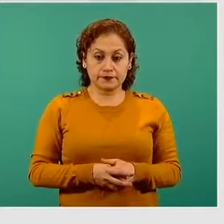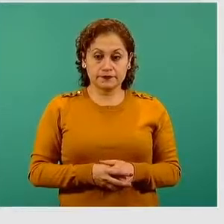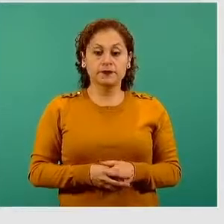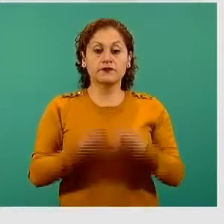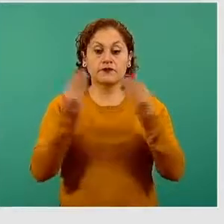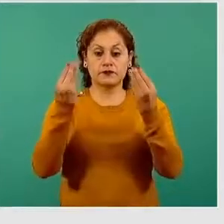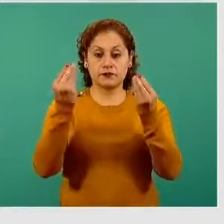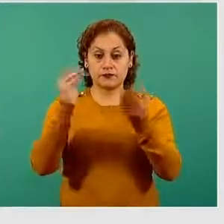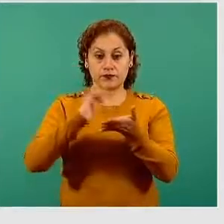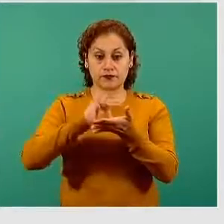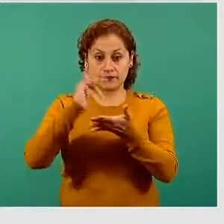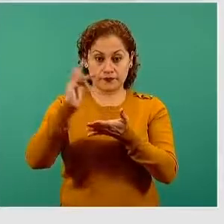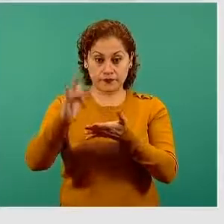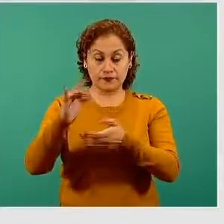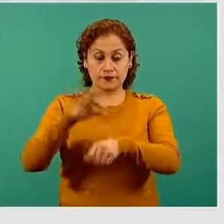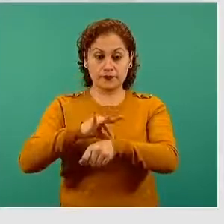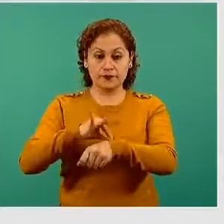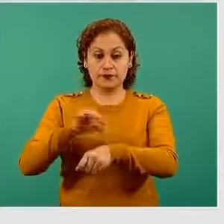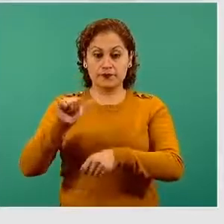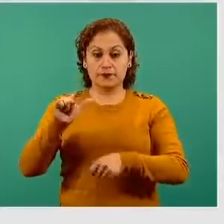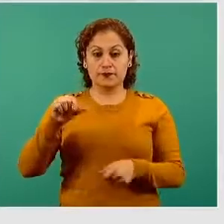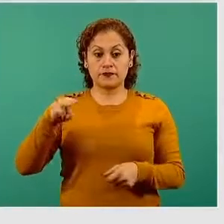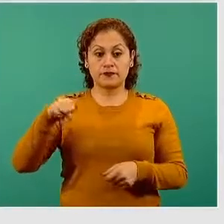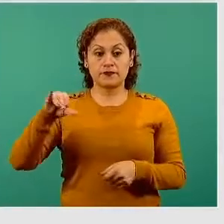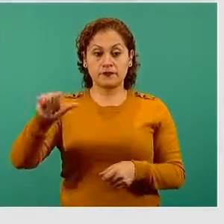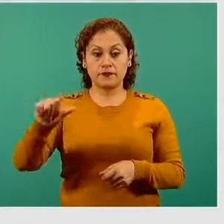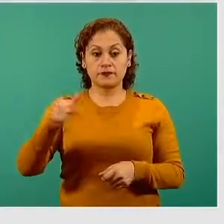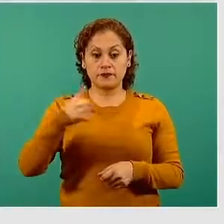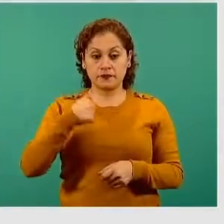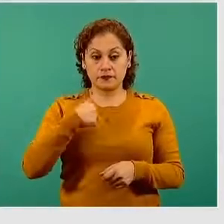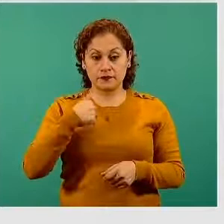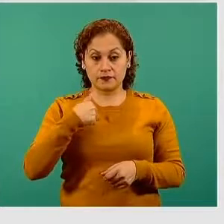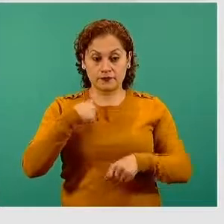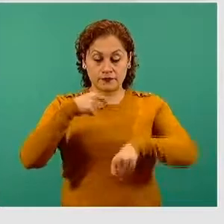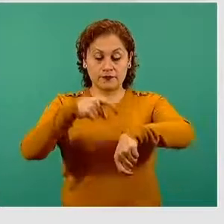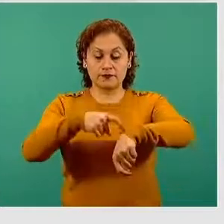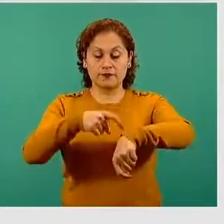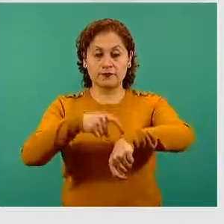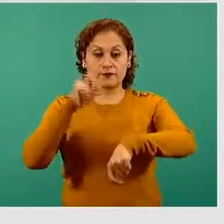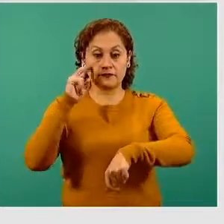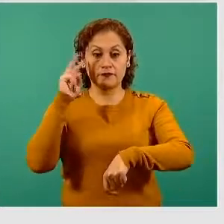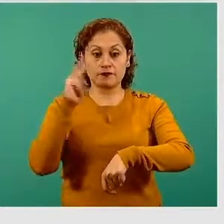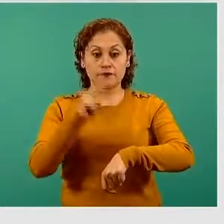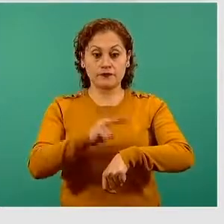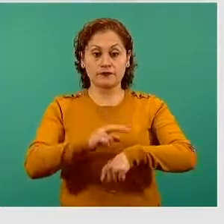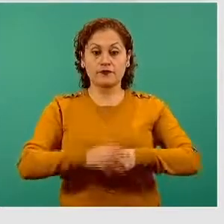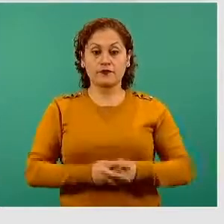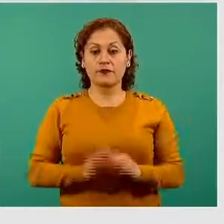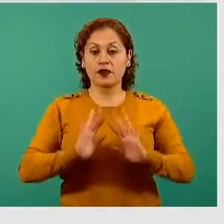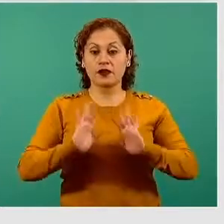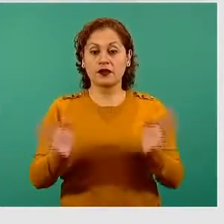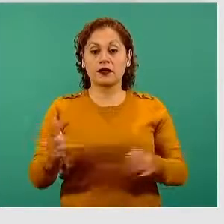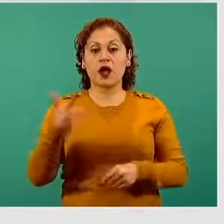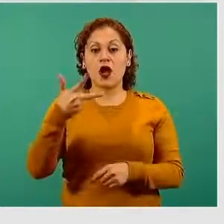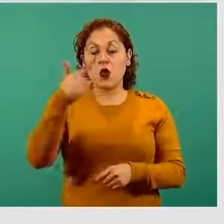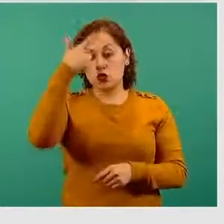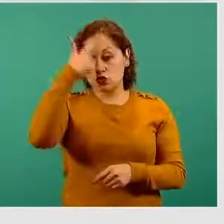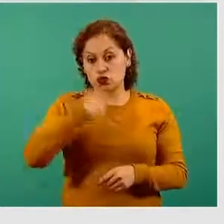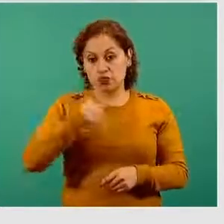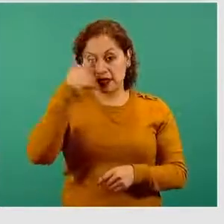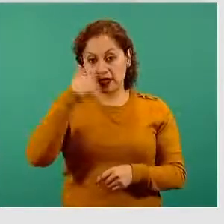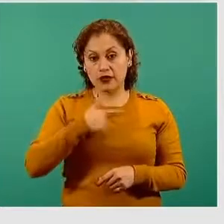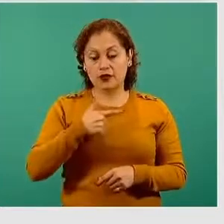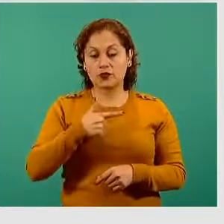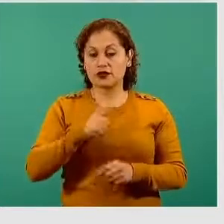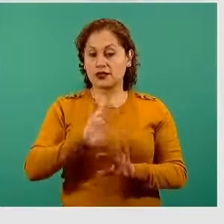Muchas gracias, doctora Lomía. Justo revisando ya la hora, estamos pasando las 8 de la noche con 1 minuto.